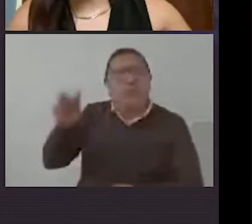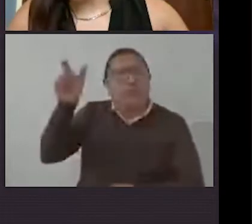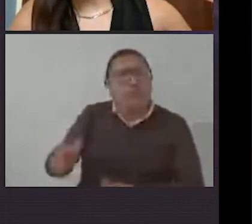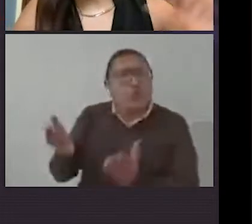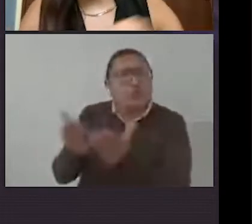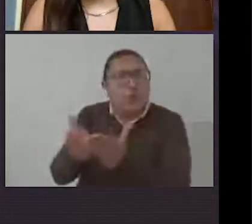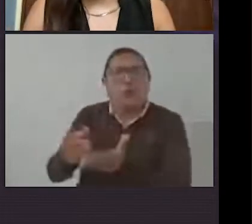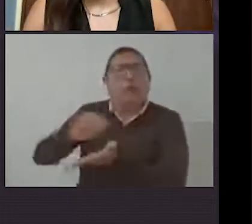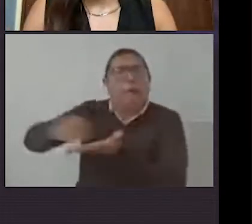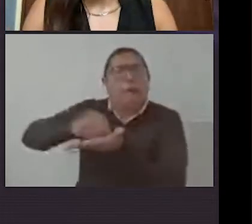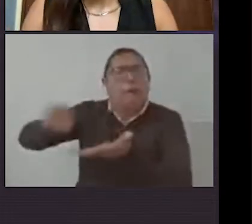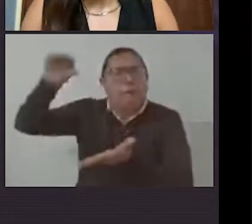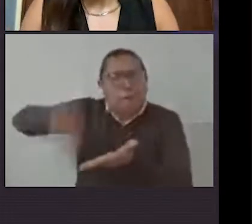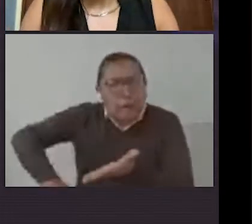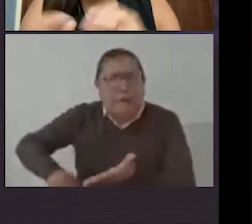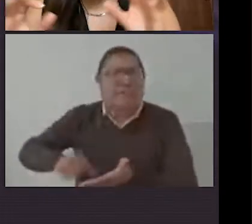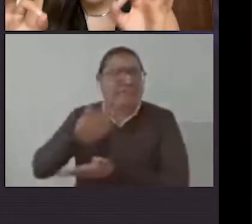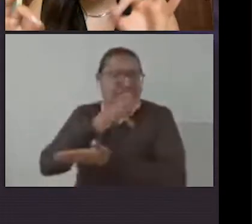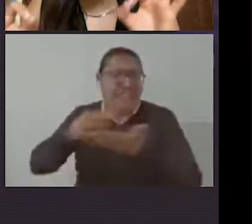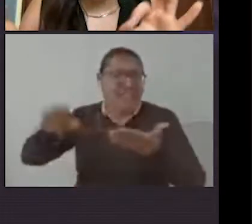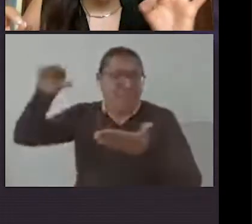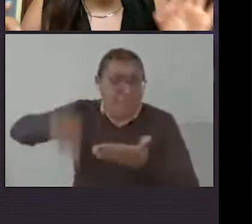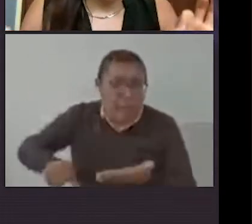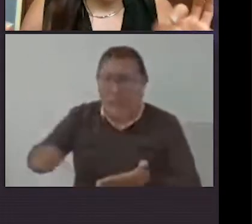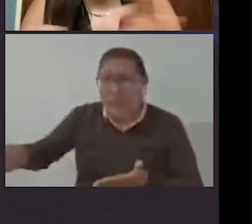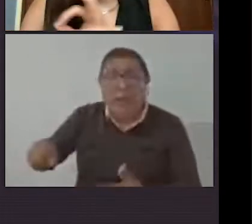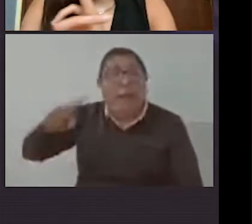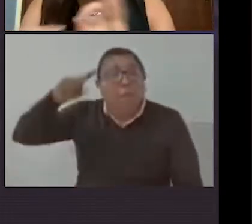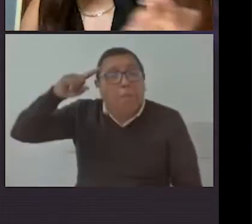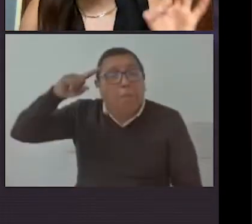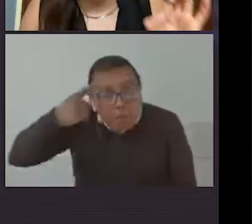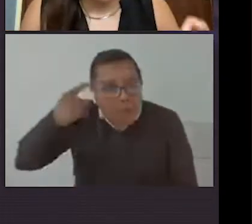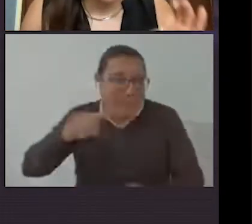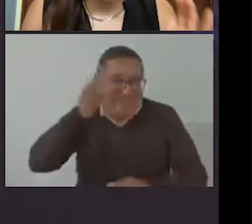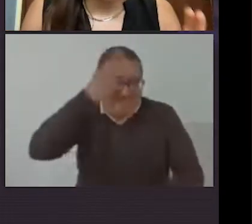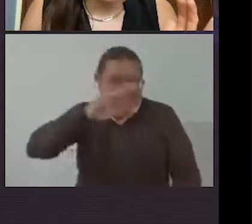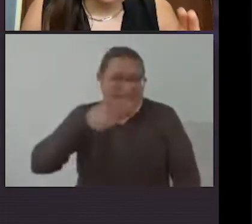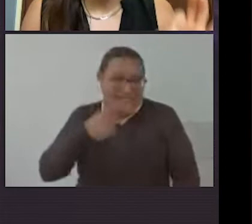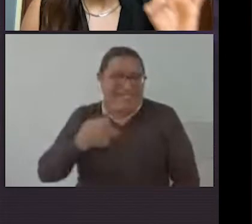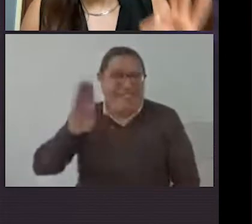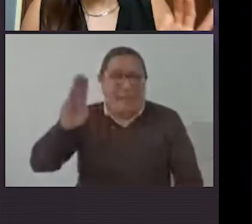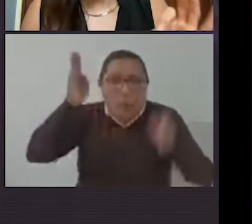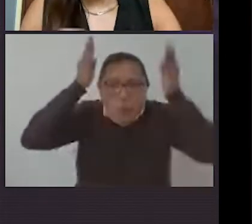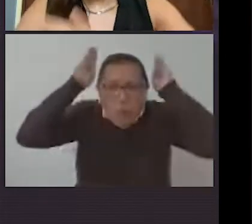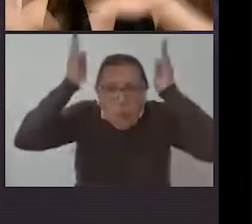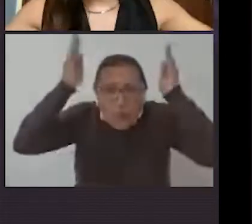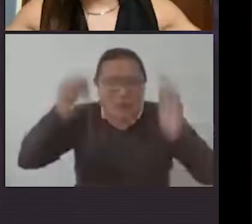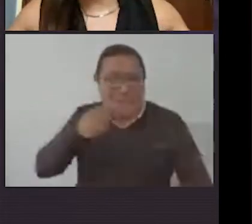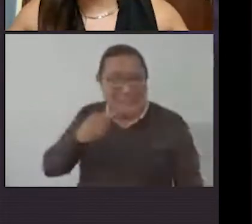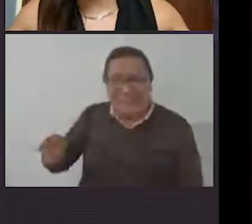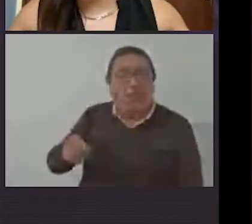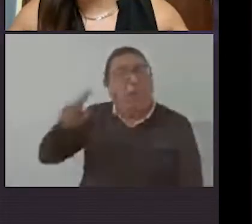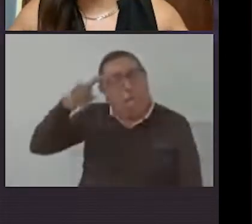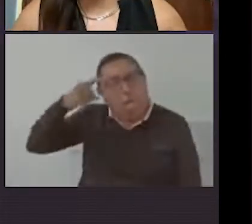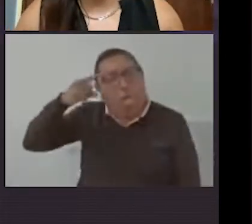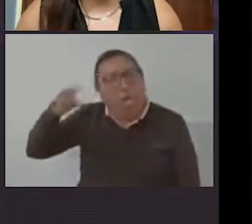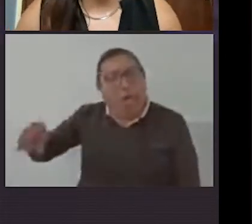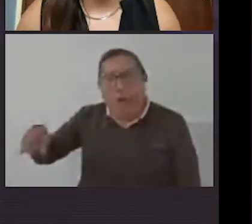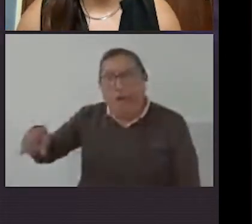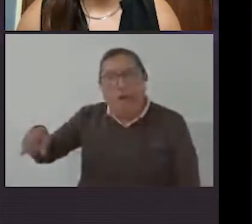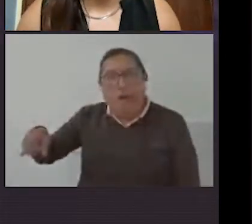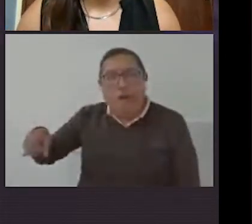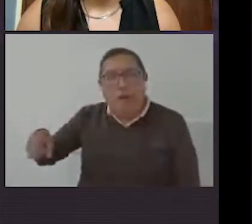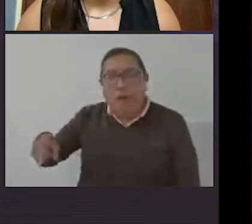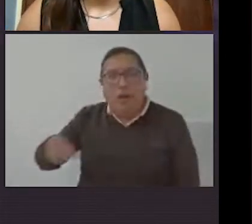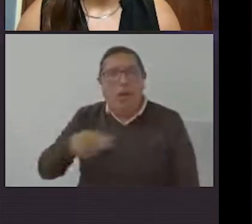que no hacía tareas? Y que el más burro de la escuela, el que le fue súper mal en la escuela, hoy en día es un gran empresario o